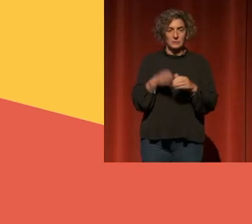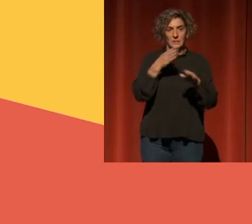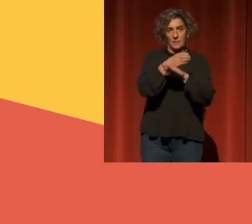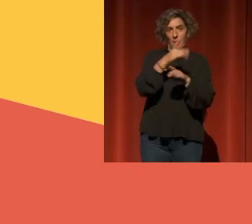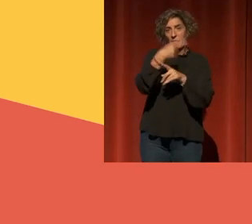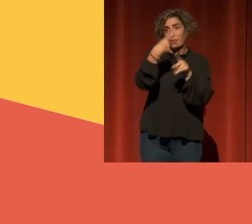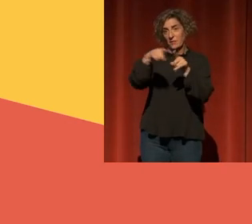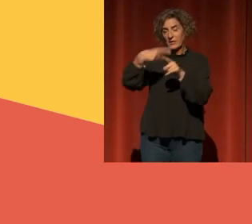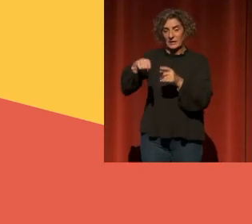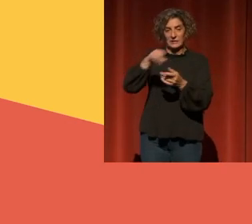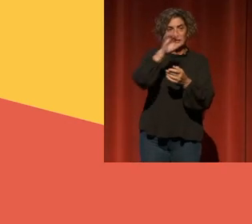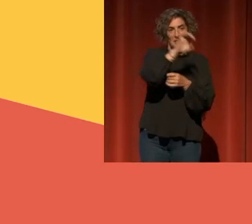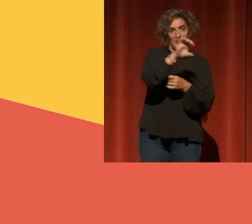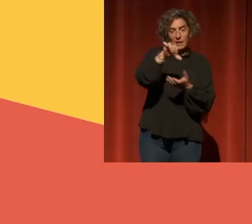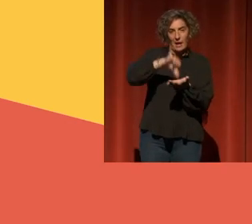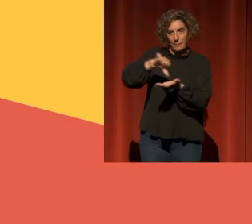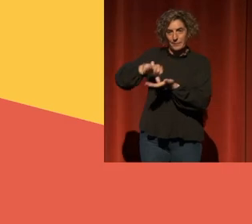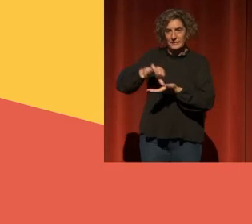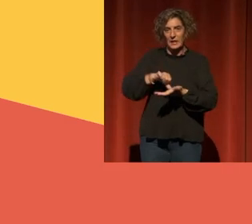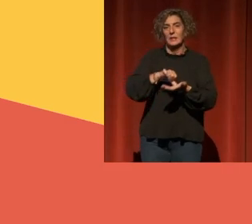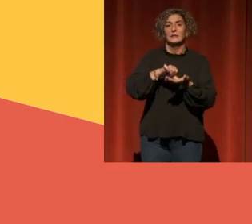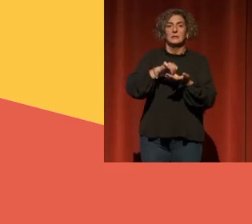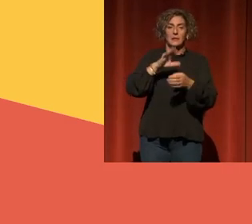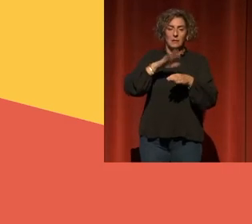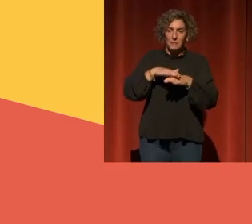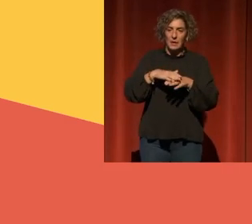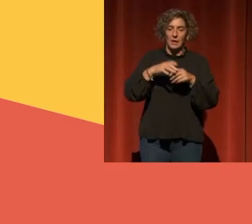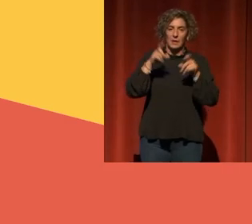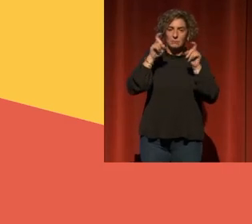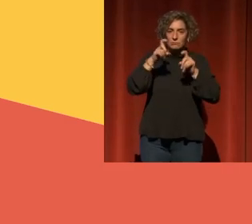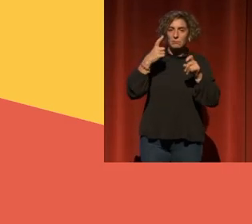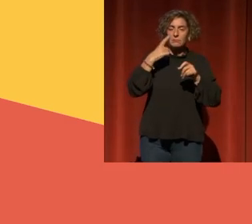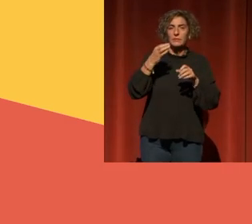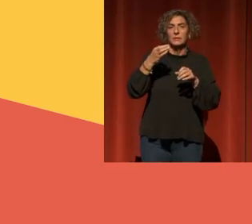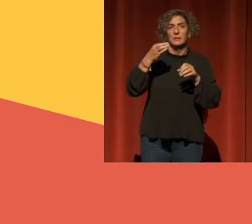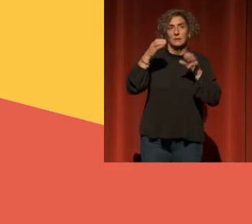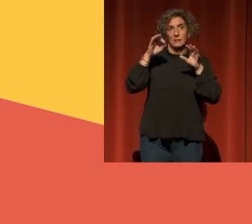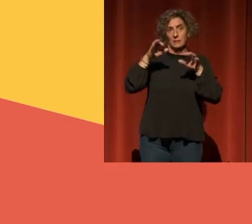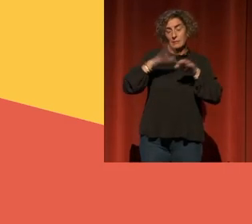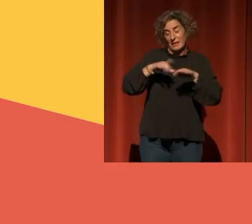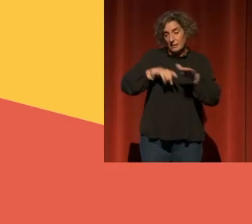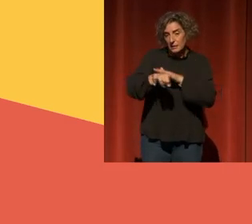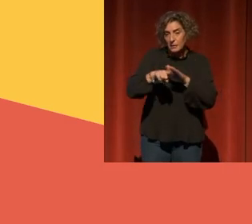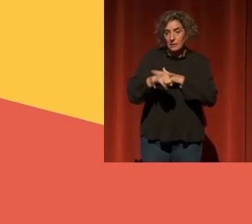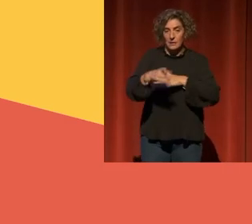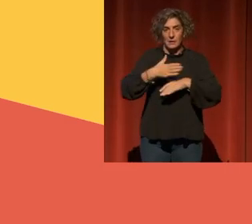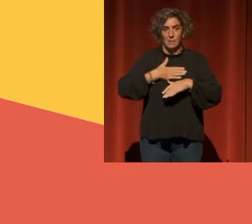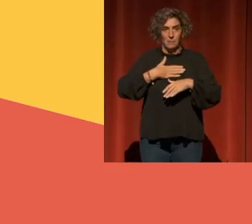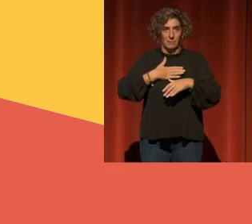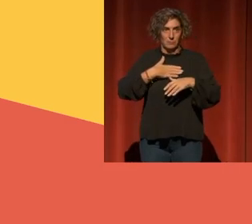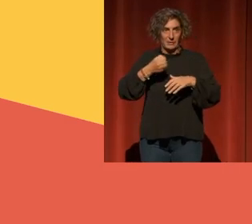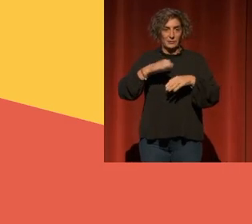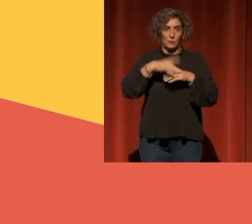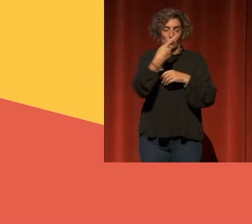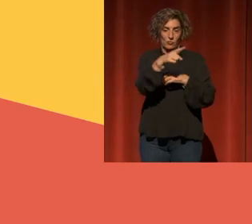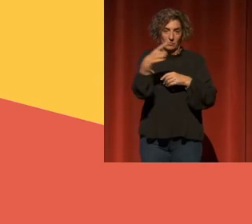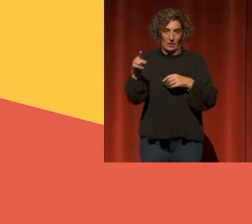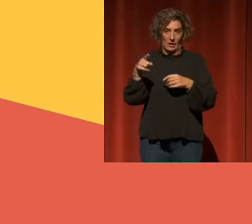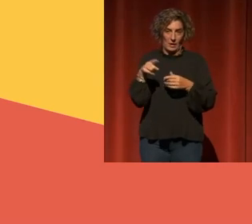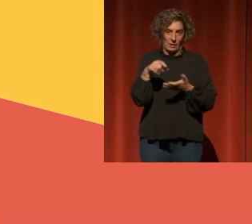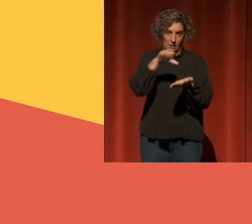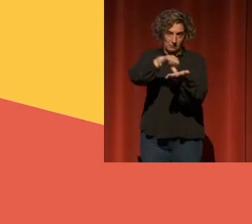europeas para explotar dar visibilidad a todo el patrimonio cultural y artístico de cada una de las ciudades que